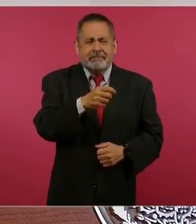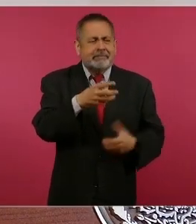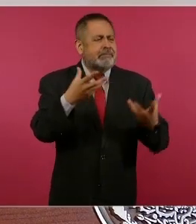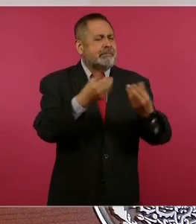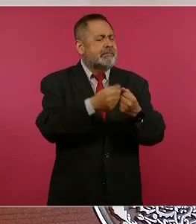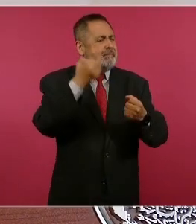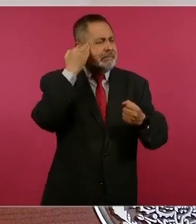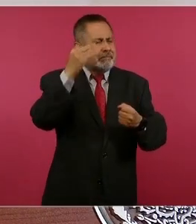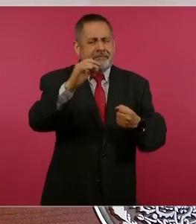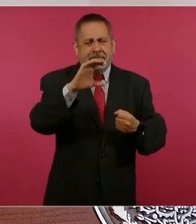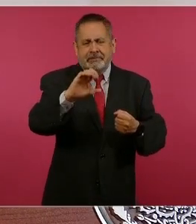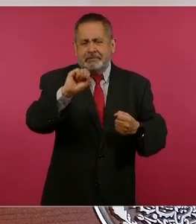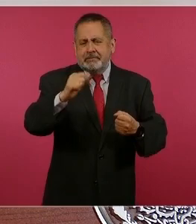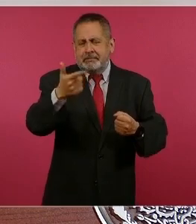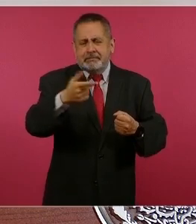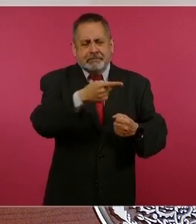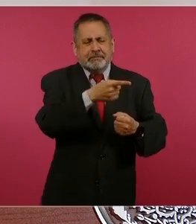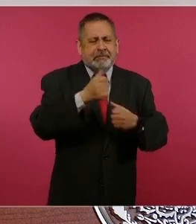Salinas.